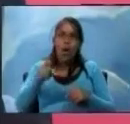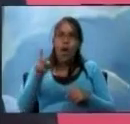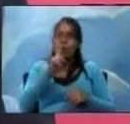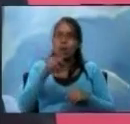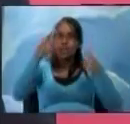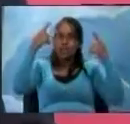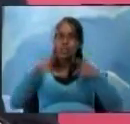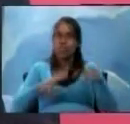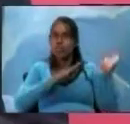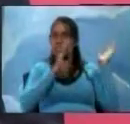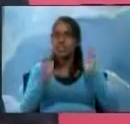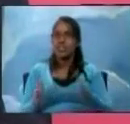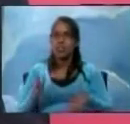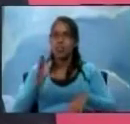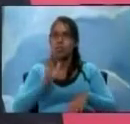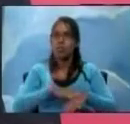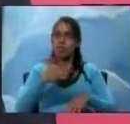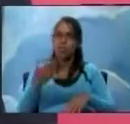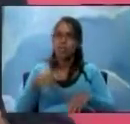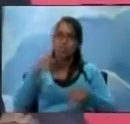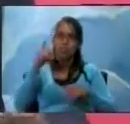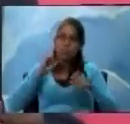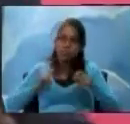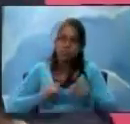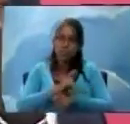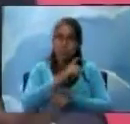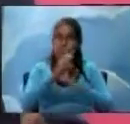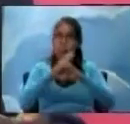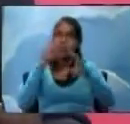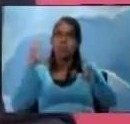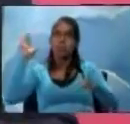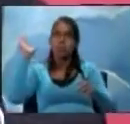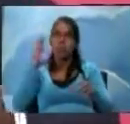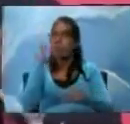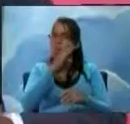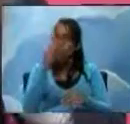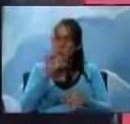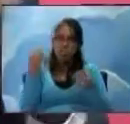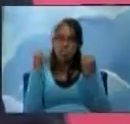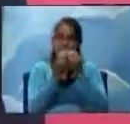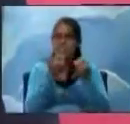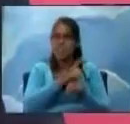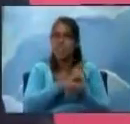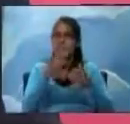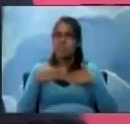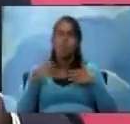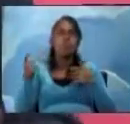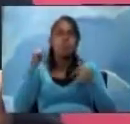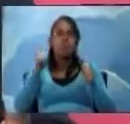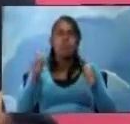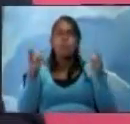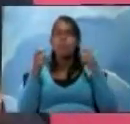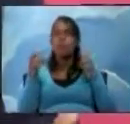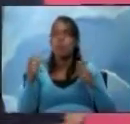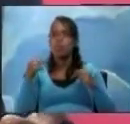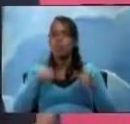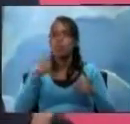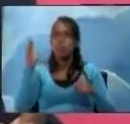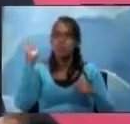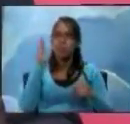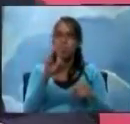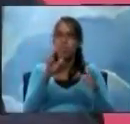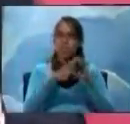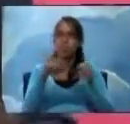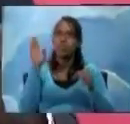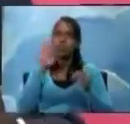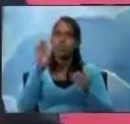son cristianos, porque cuando viajo en un bus vienen con mal olor cerca de mí, yo bien perfumado, y uno viene